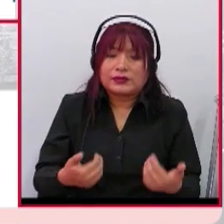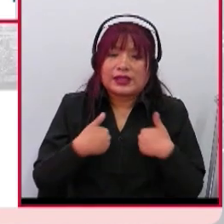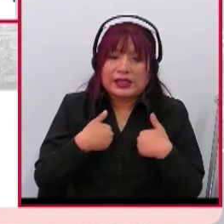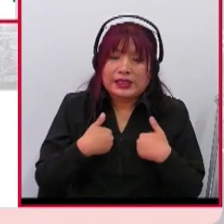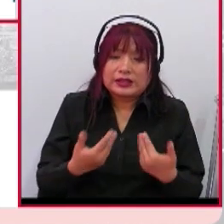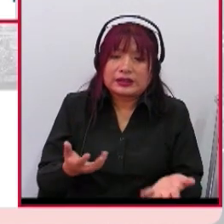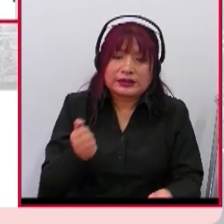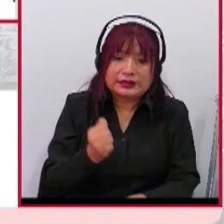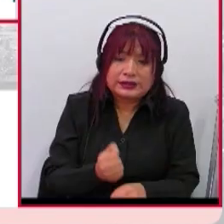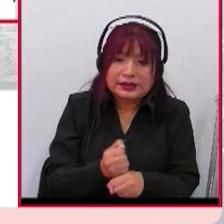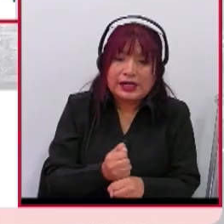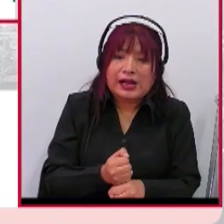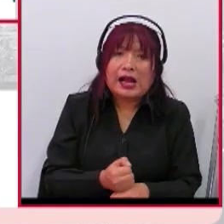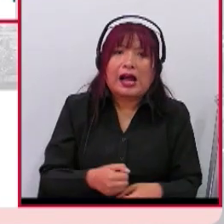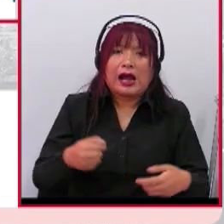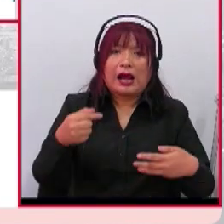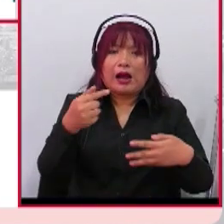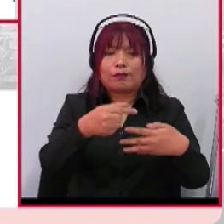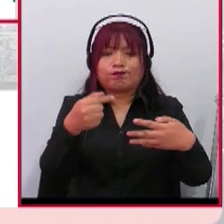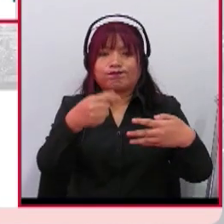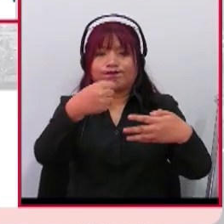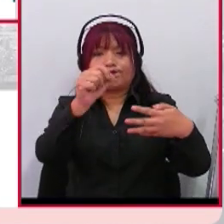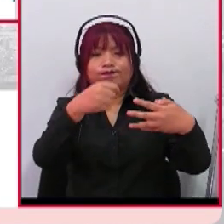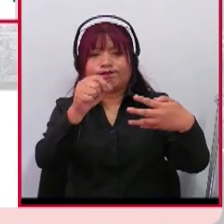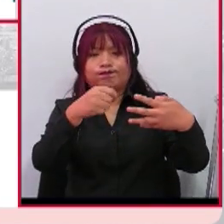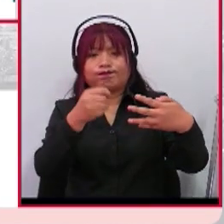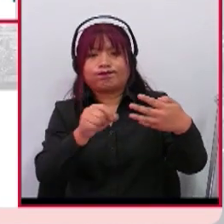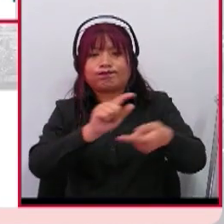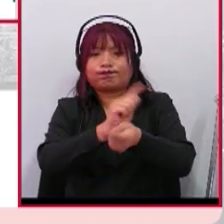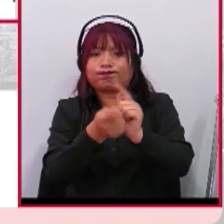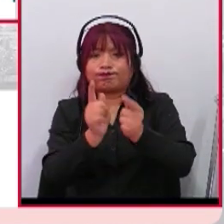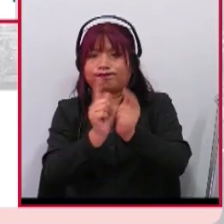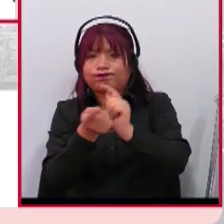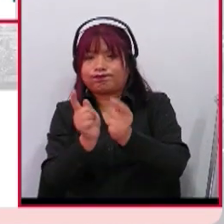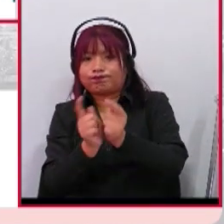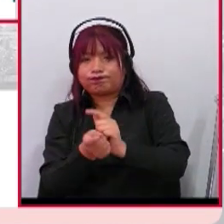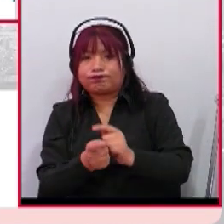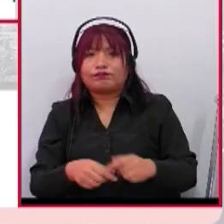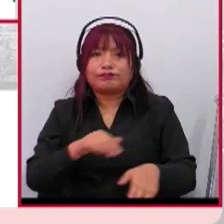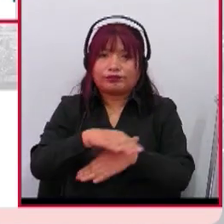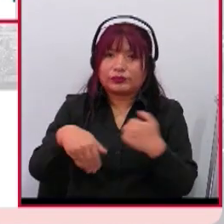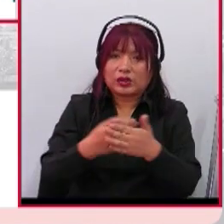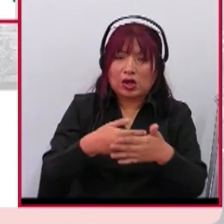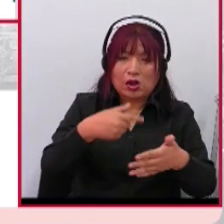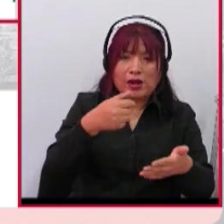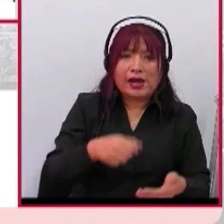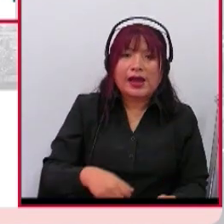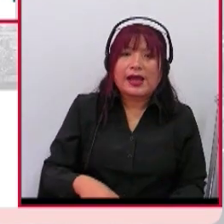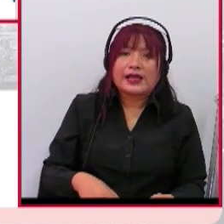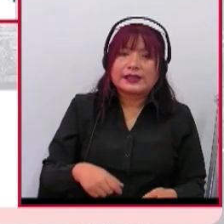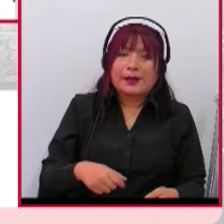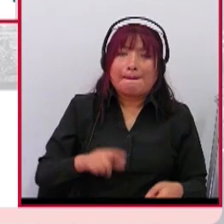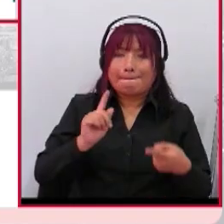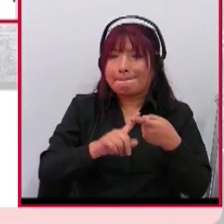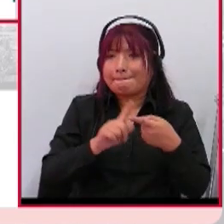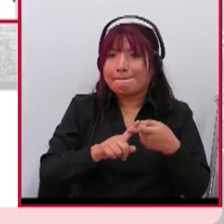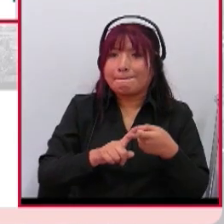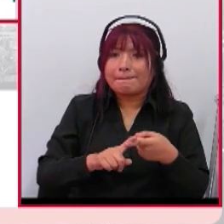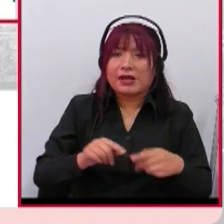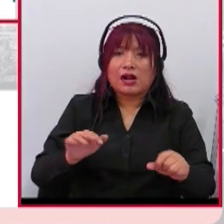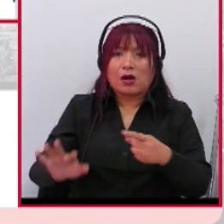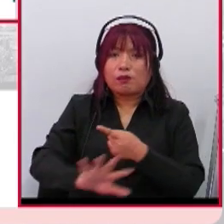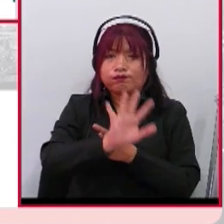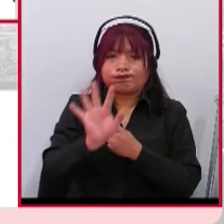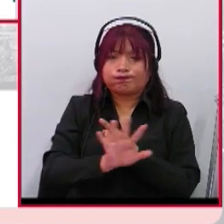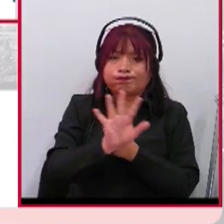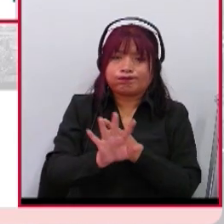Anglo American, desarrollada en casa. ¿Y qué apuntaba esta estrategia? Primero, mitigar el riesgo, la